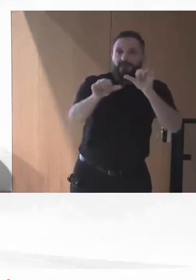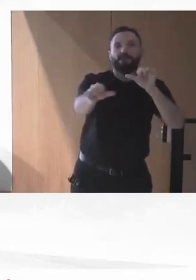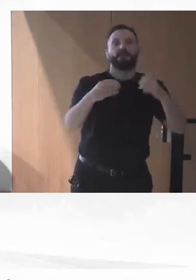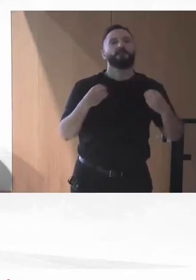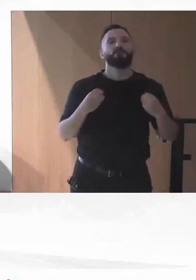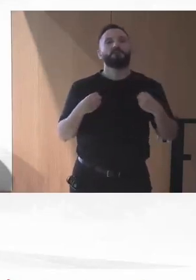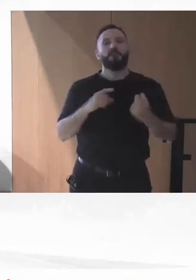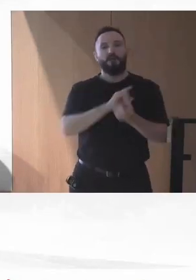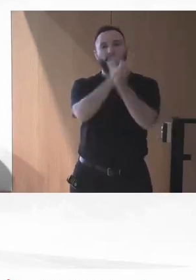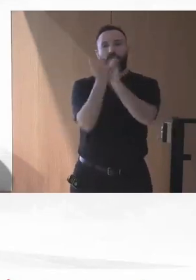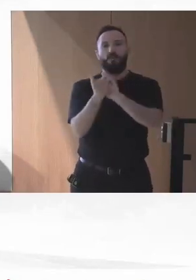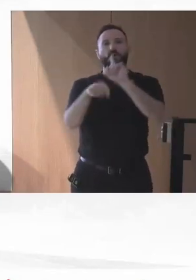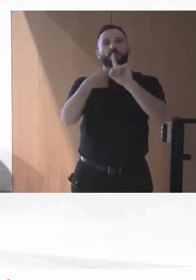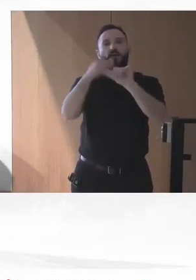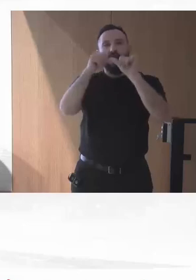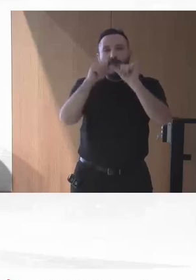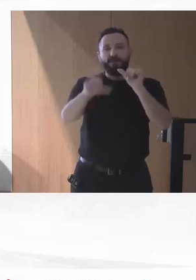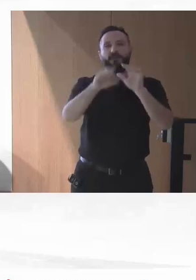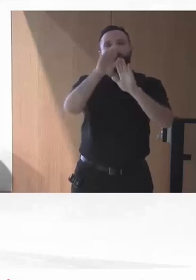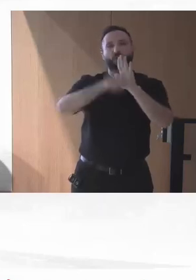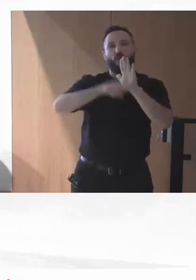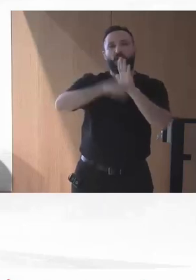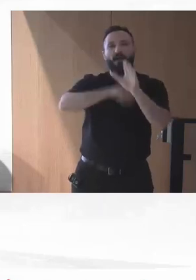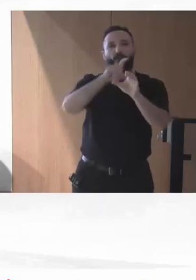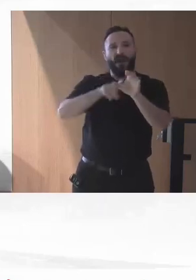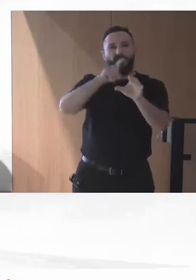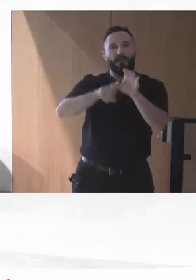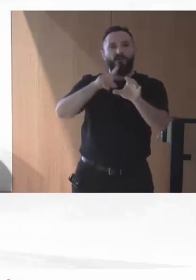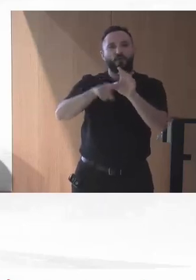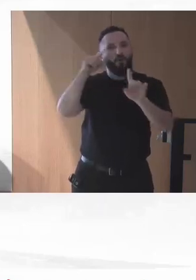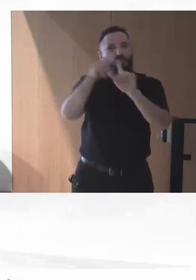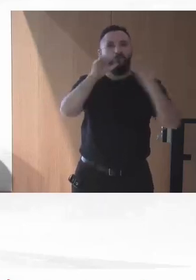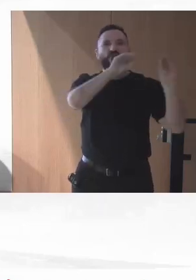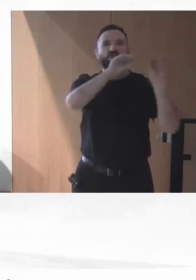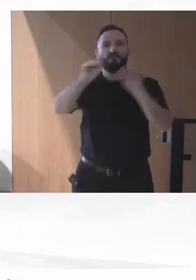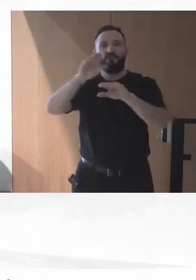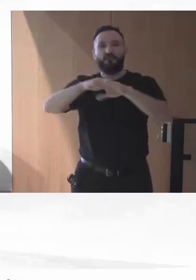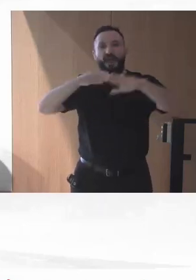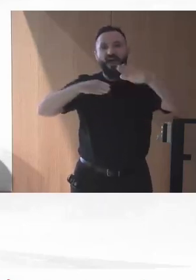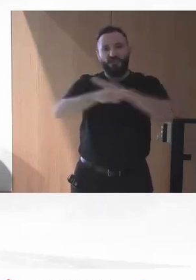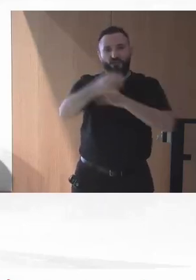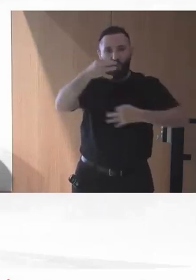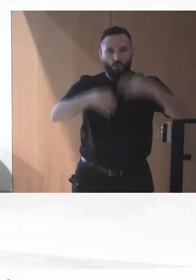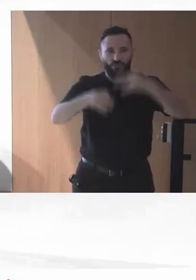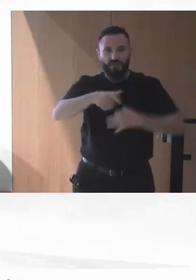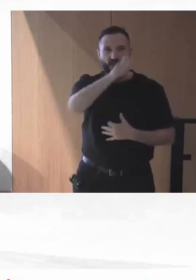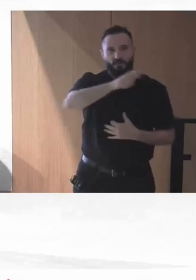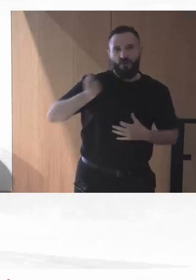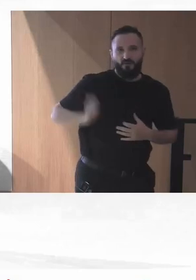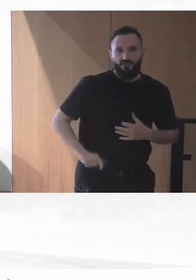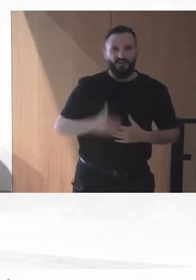cambió y empecé a participar en el programa dando formaciones sobre acceso a la justicia a diferentes operadores jurídicos.